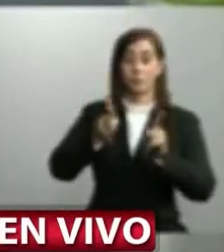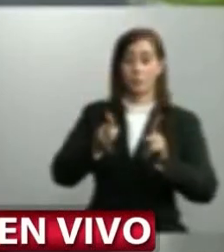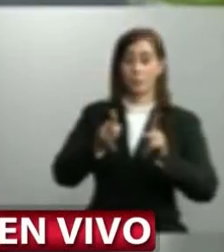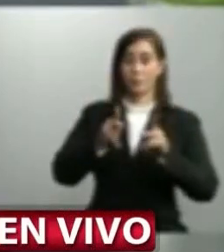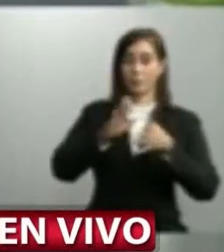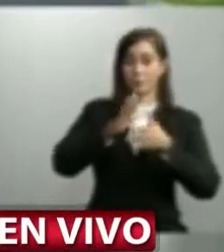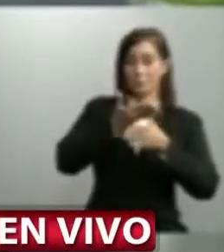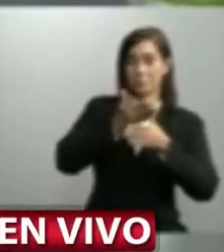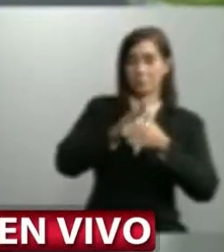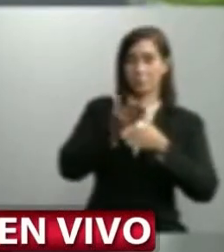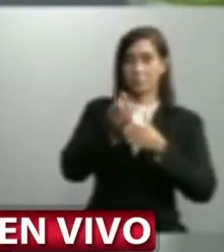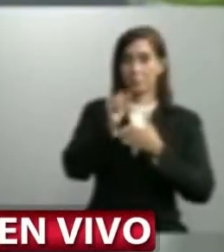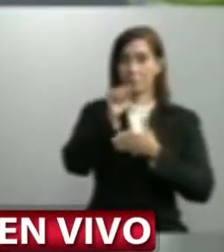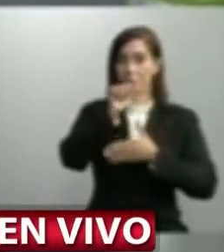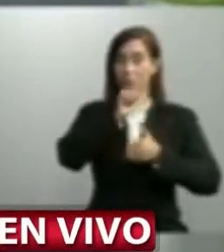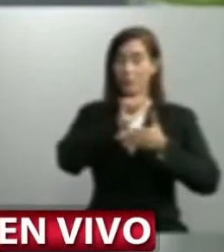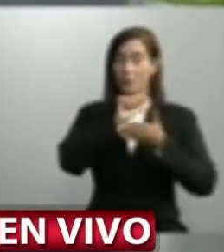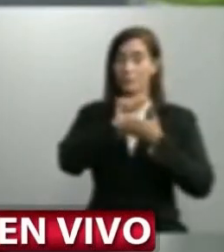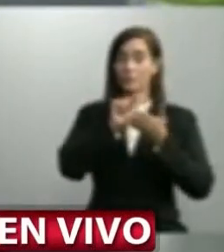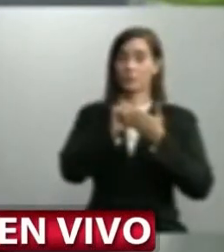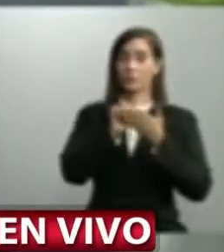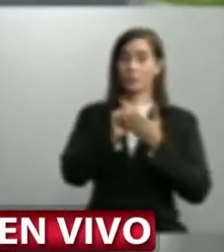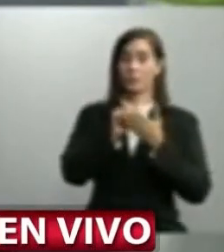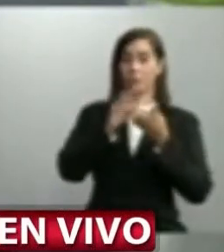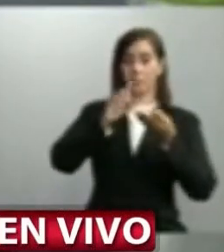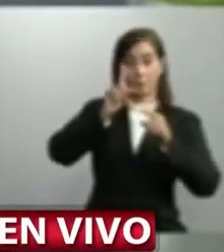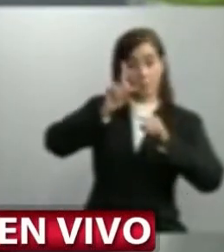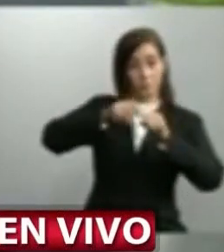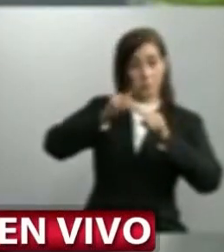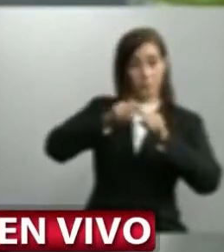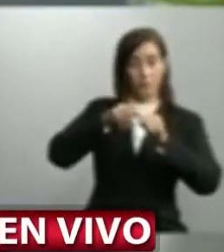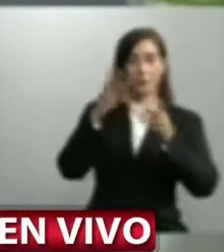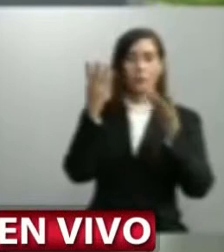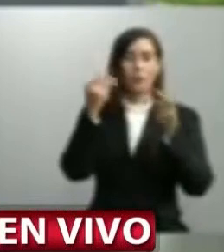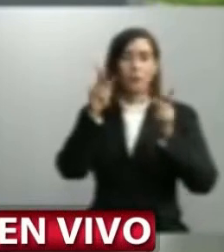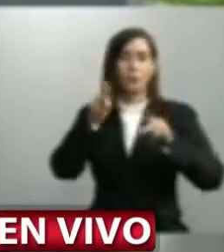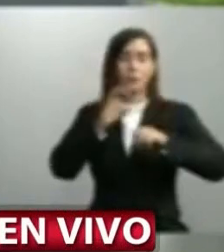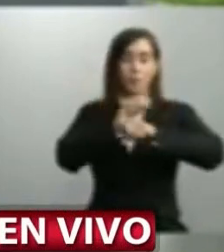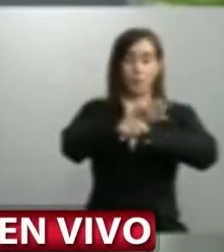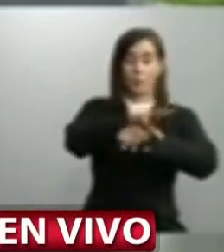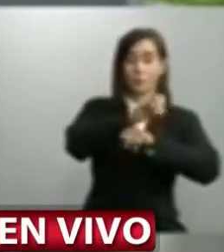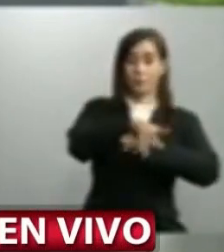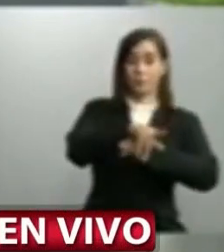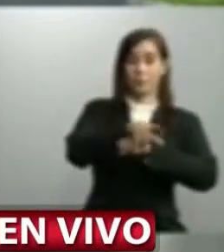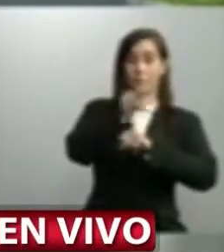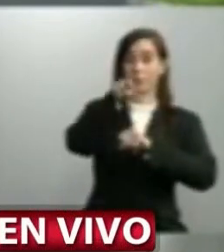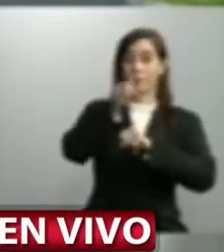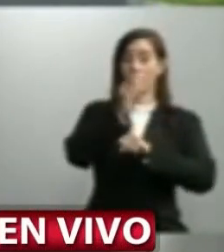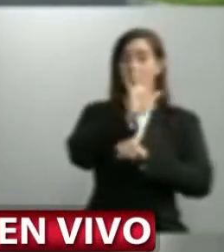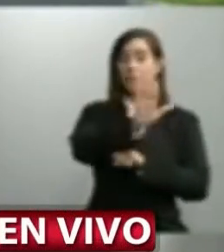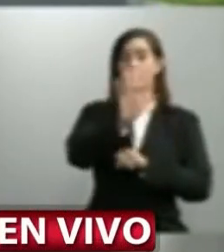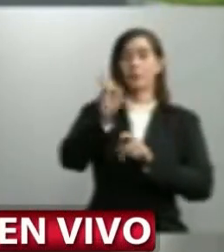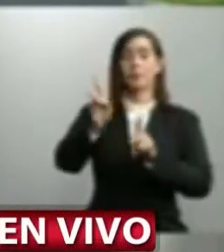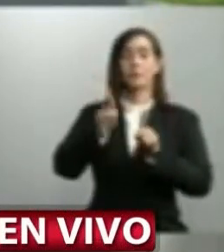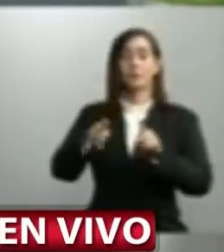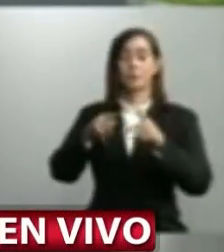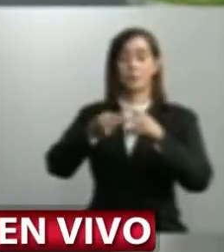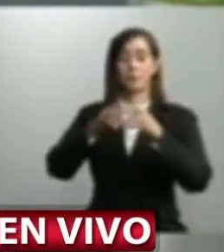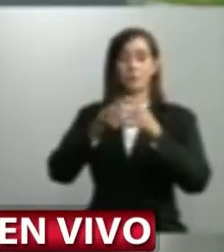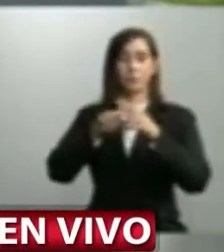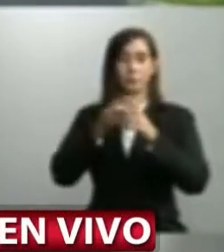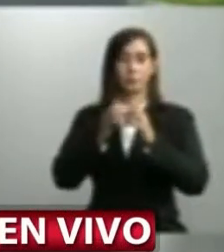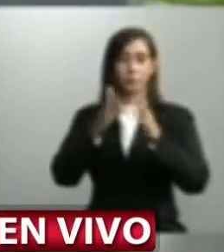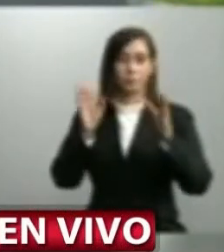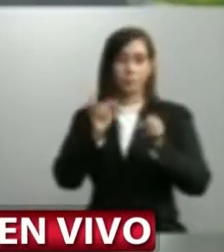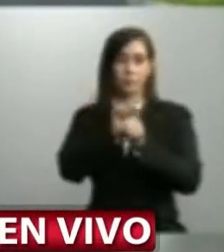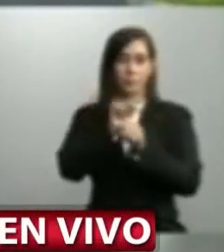va determinando, como le decía, los números de contagios. Si la población en esta apertura